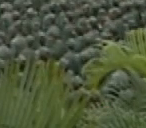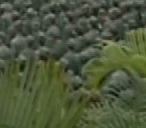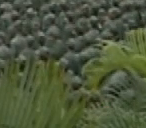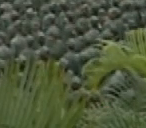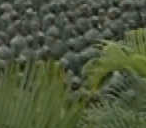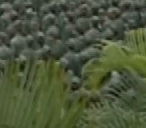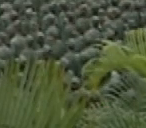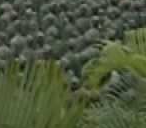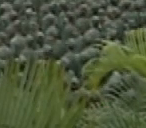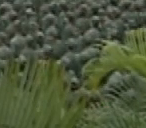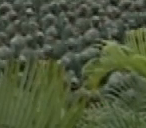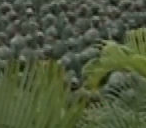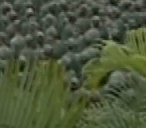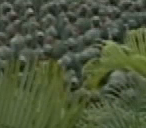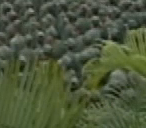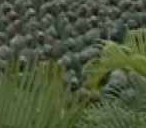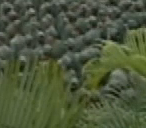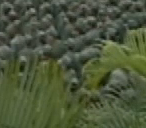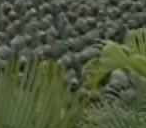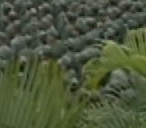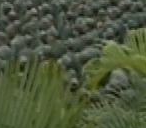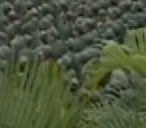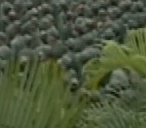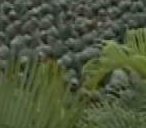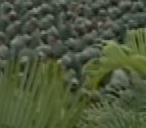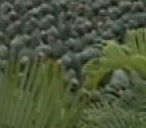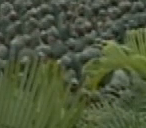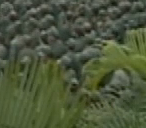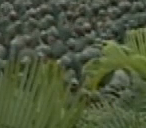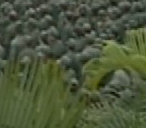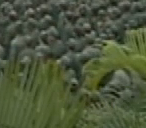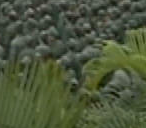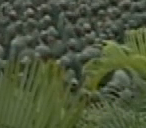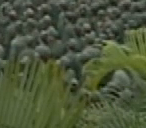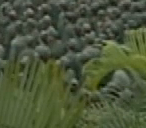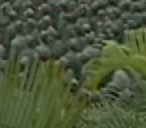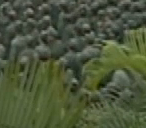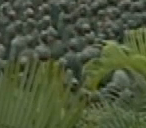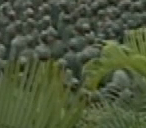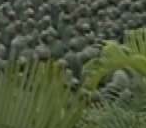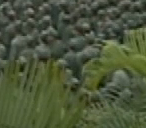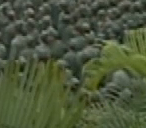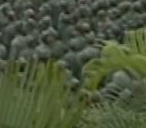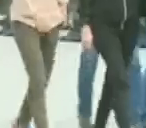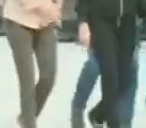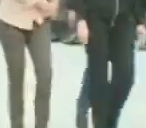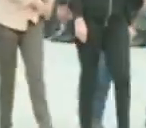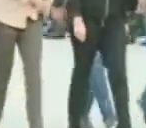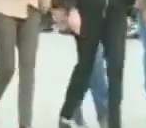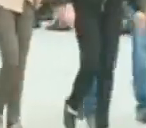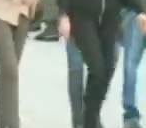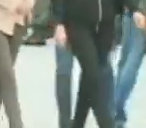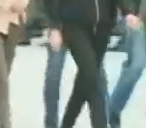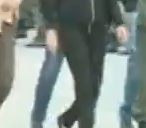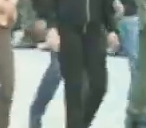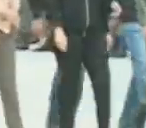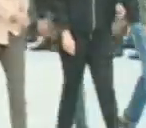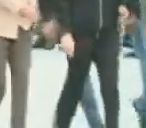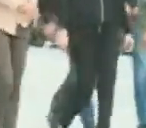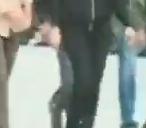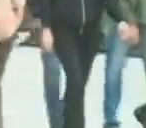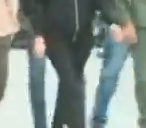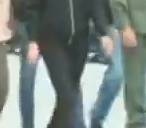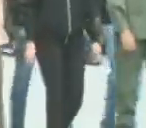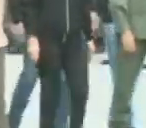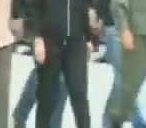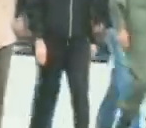Nacional Bolivariana, y ha llamado a unir al pueblo para proteger, desplegar la defensa, y precisamente se instalan estos ejercicios